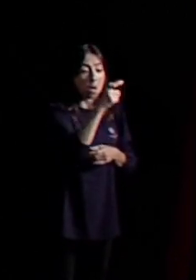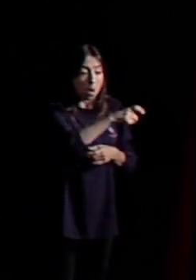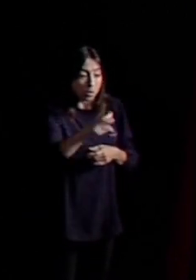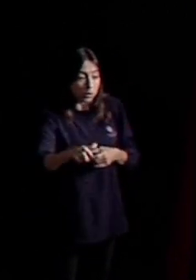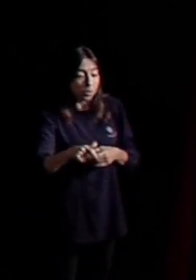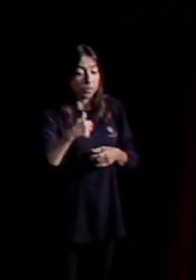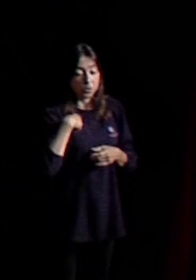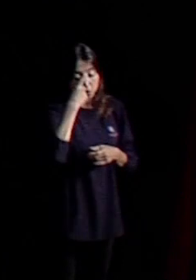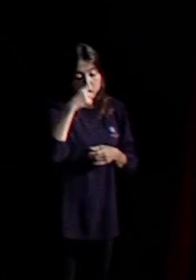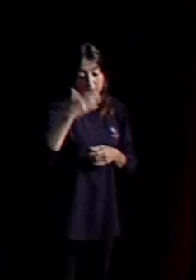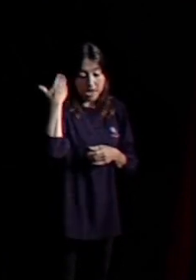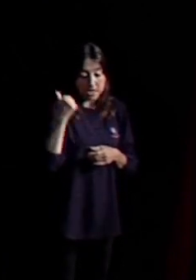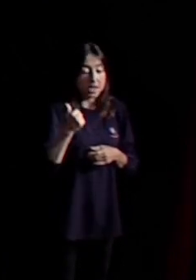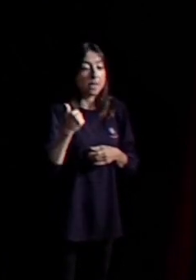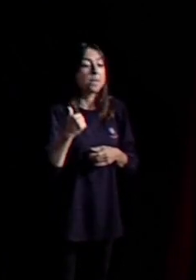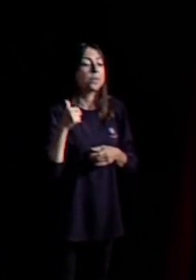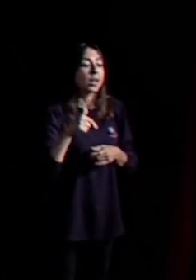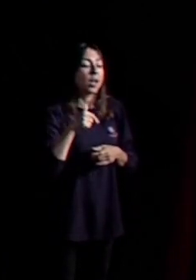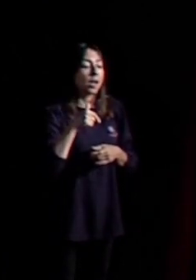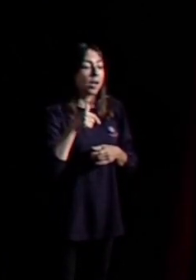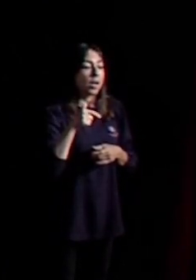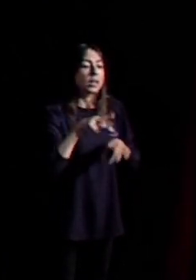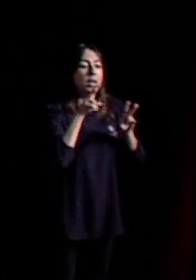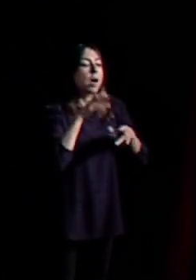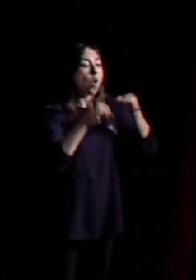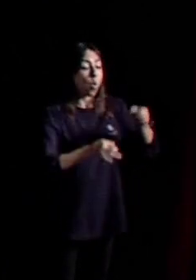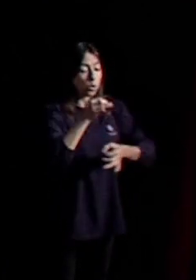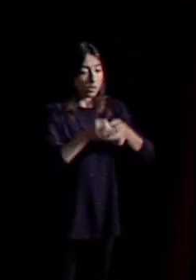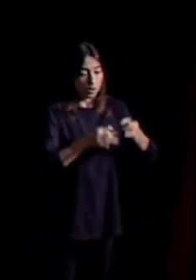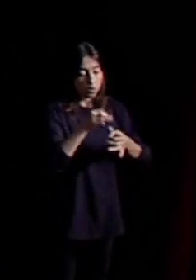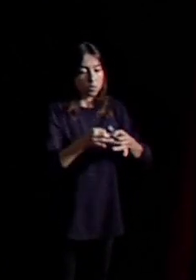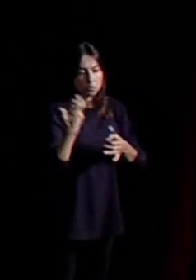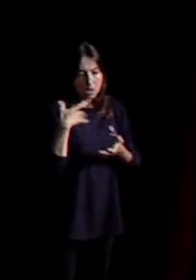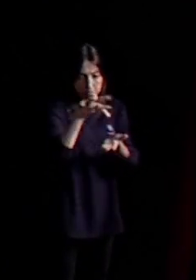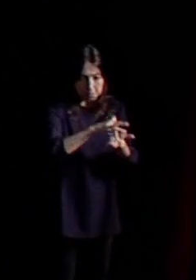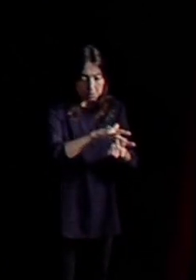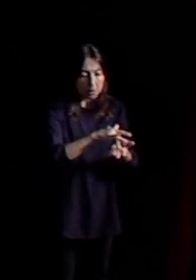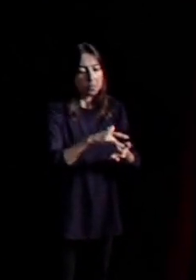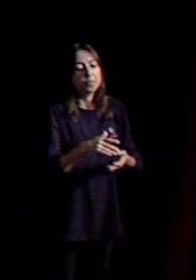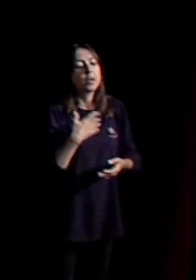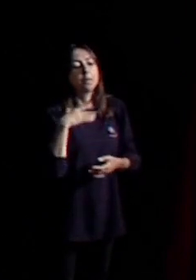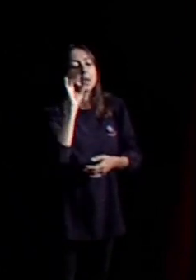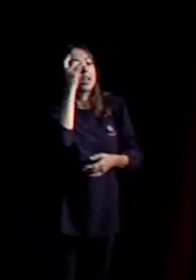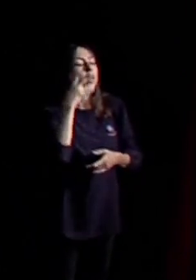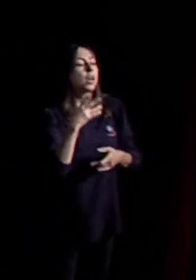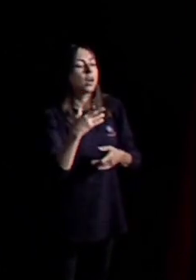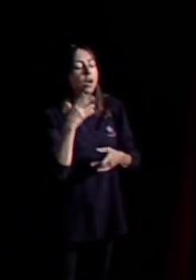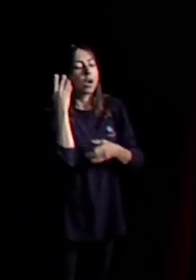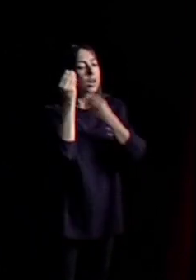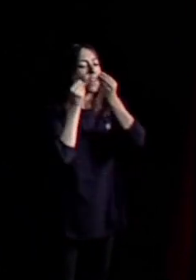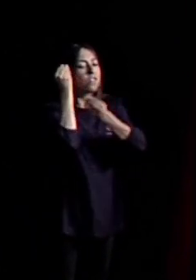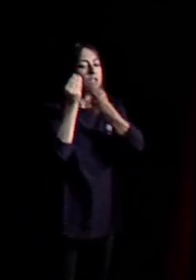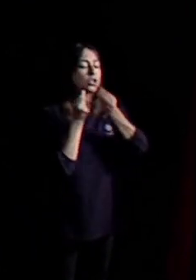estuvieron ustedes, sobre todo en la parte jurídica y demás, yo mi idea es reflexionar